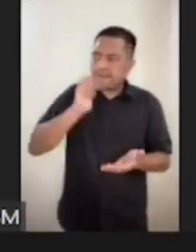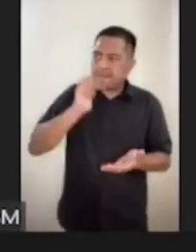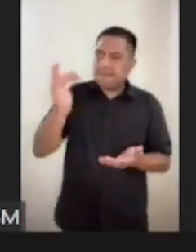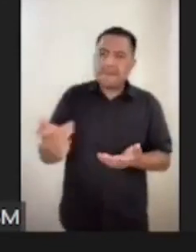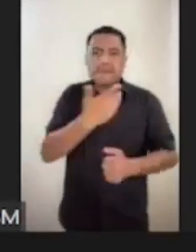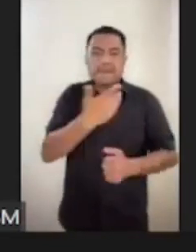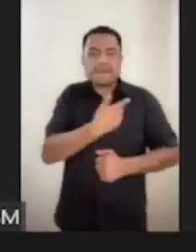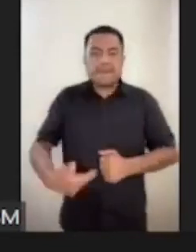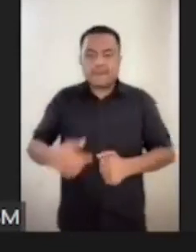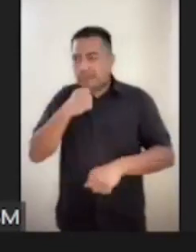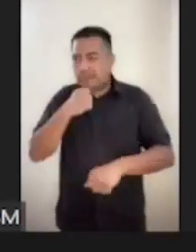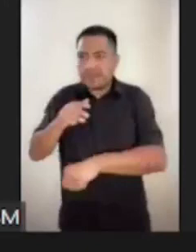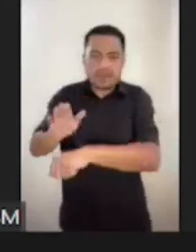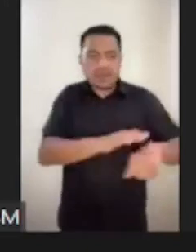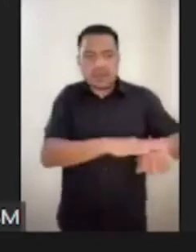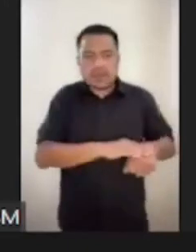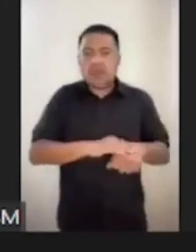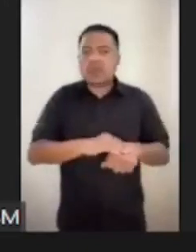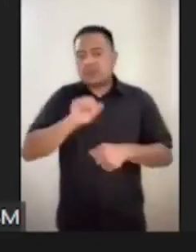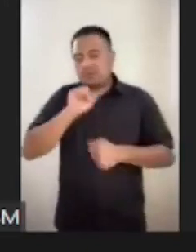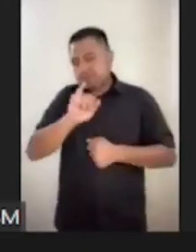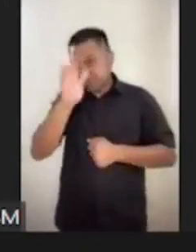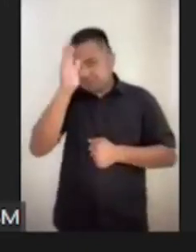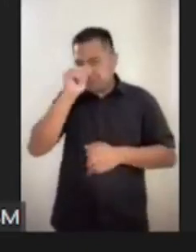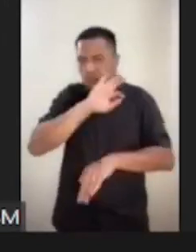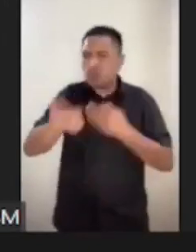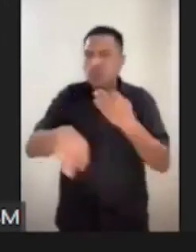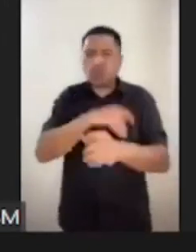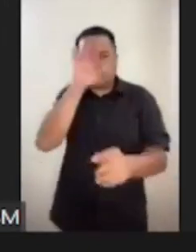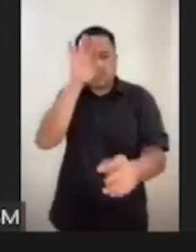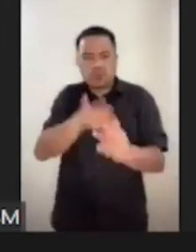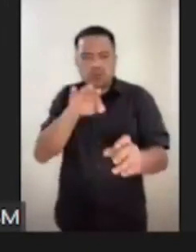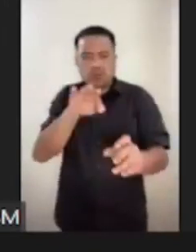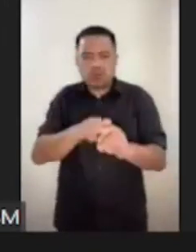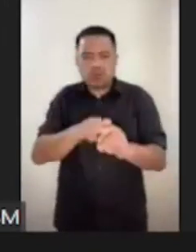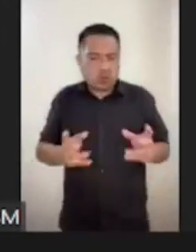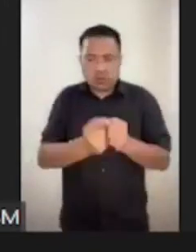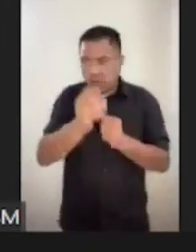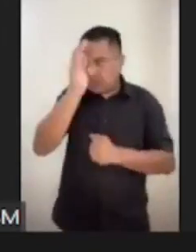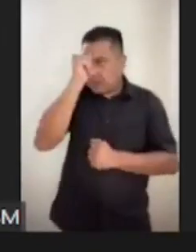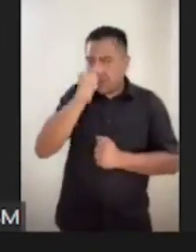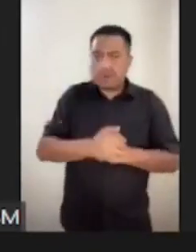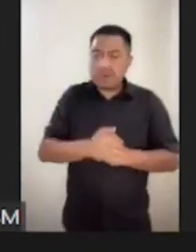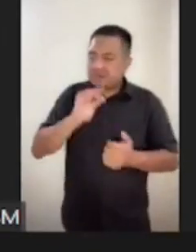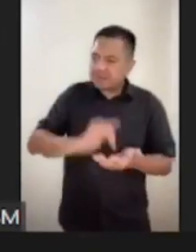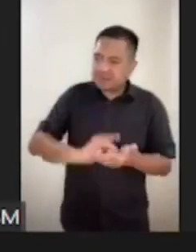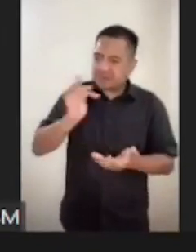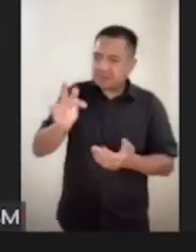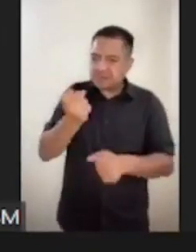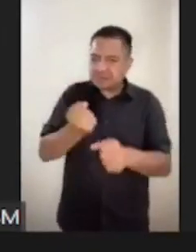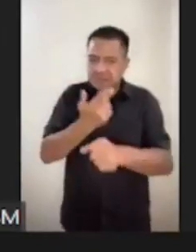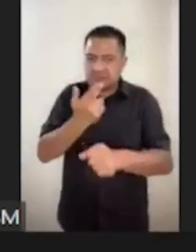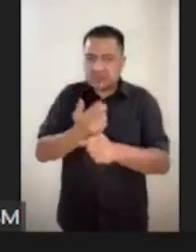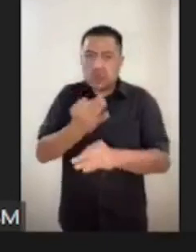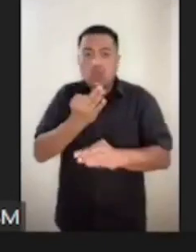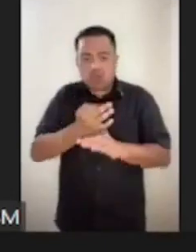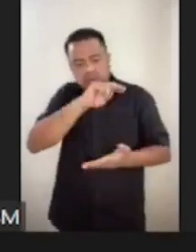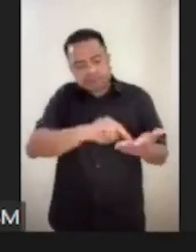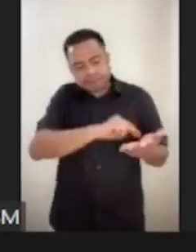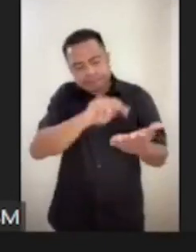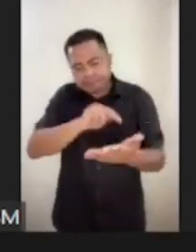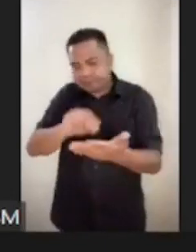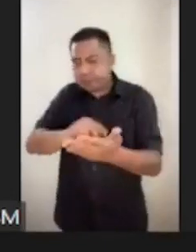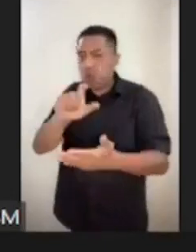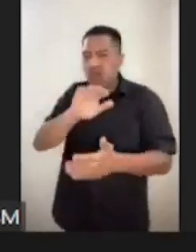Gracias, magistrada. Magistrada presidenta, magistradas, magistrado. El proyecto de resolución fue aprobado por unanimidad de votos. Gracias, secretario. Sírvase recabar las firmas a la conclusión